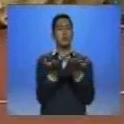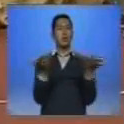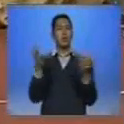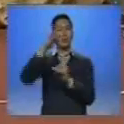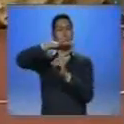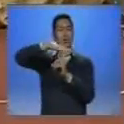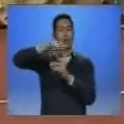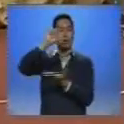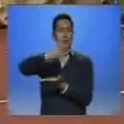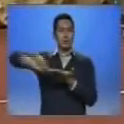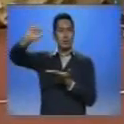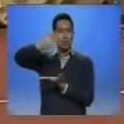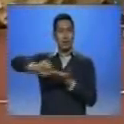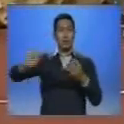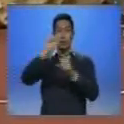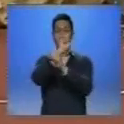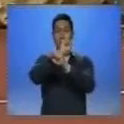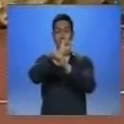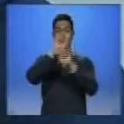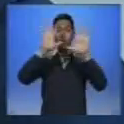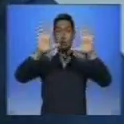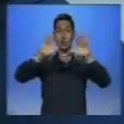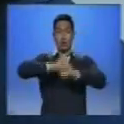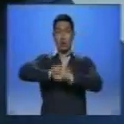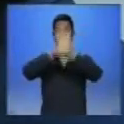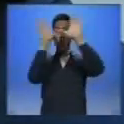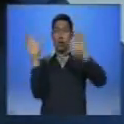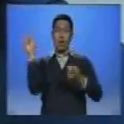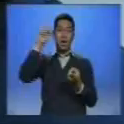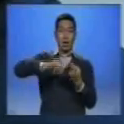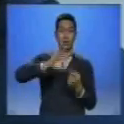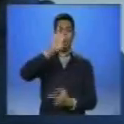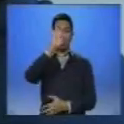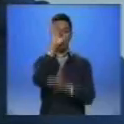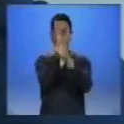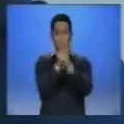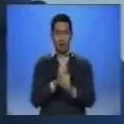mañana hasta las 21 horas. María Gabriela Castro, Gama Noticias.